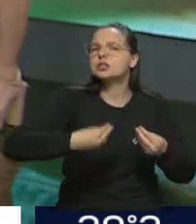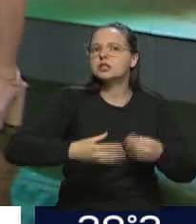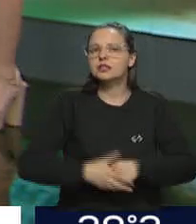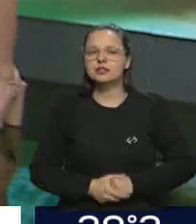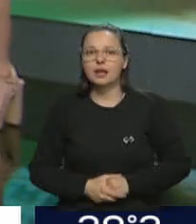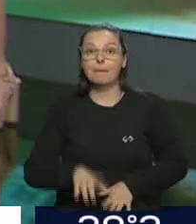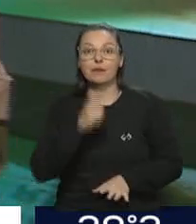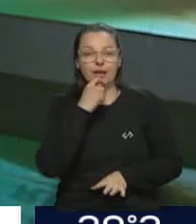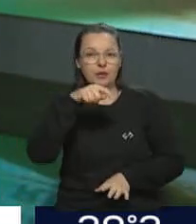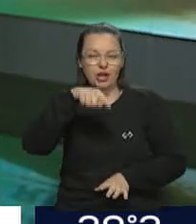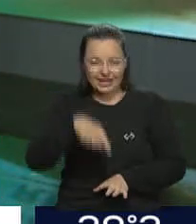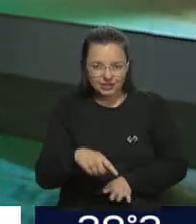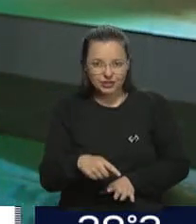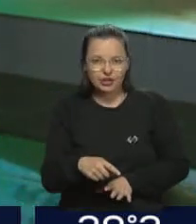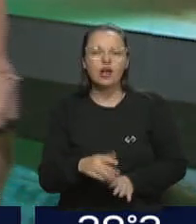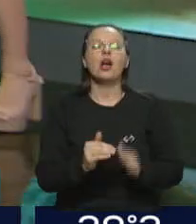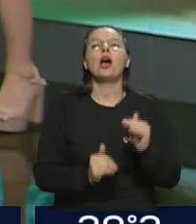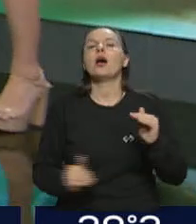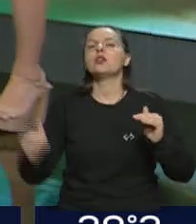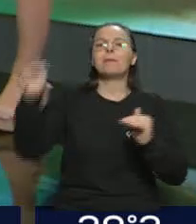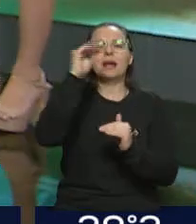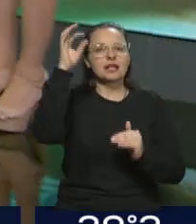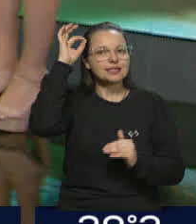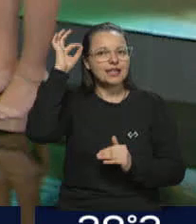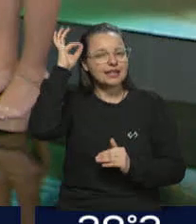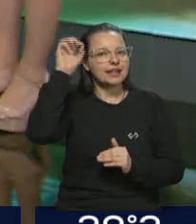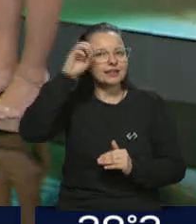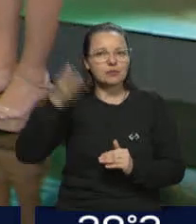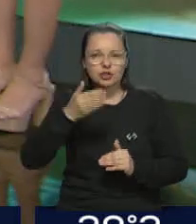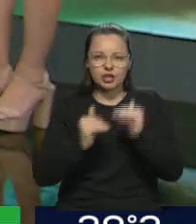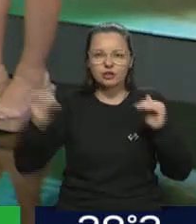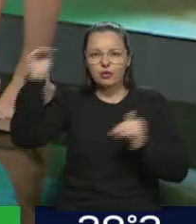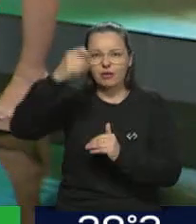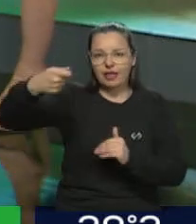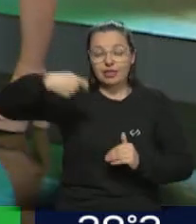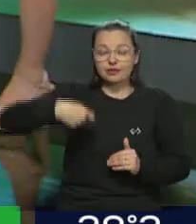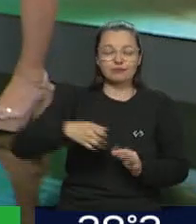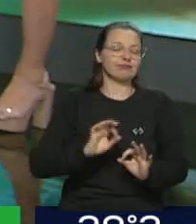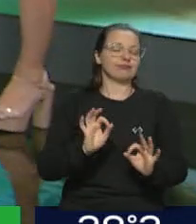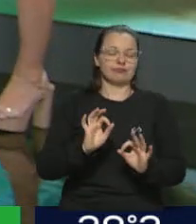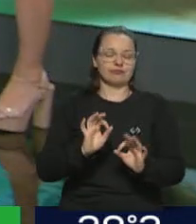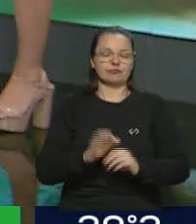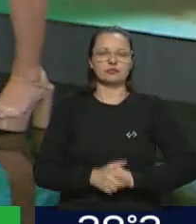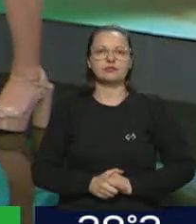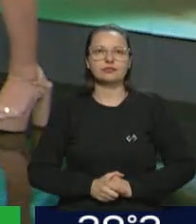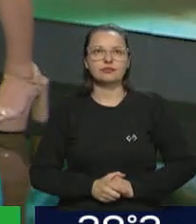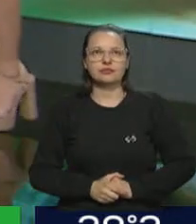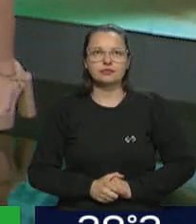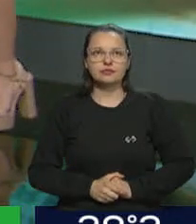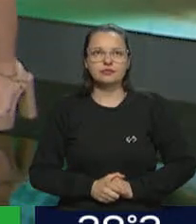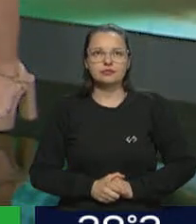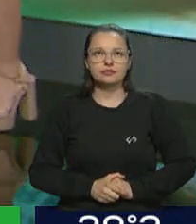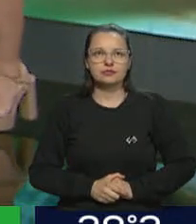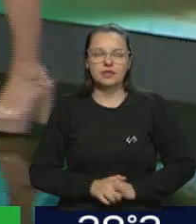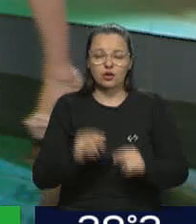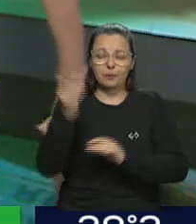el 30% de tus ingresos. Eso ya lo conocemos. Pero si seguimos avanzando, hemos conseguido los números del mes